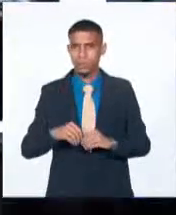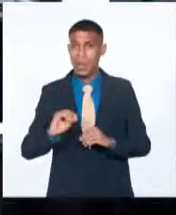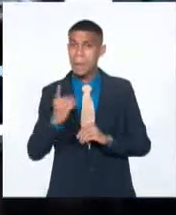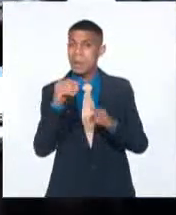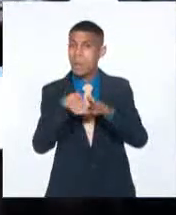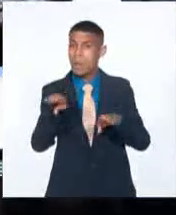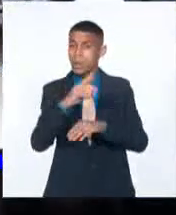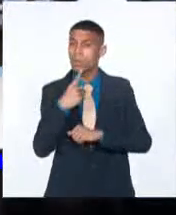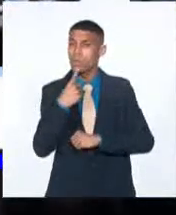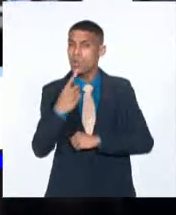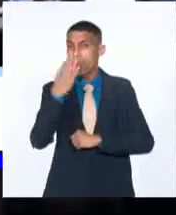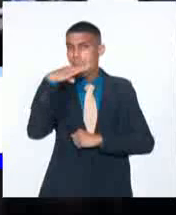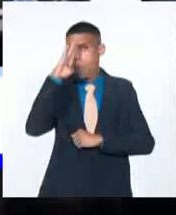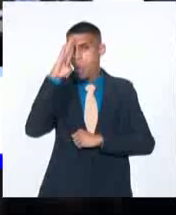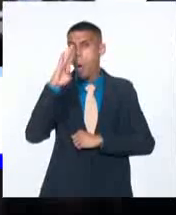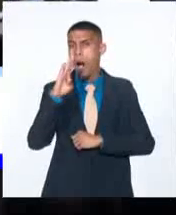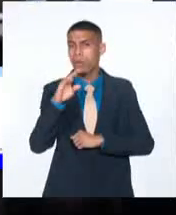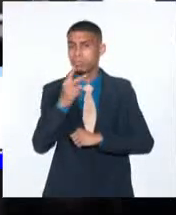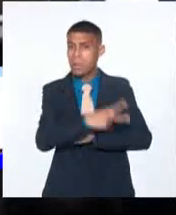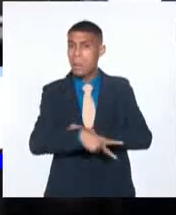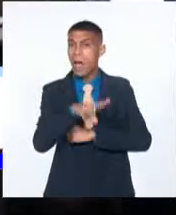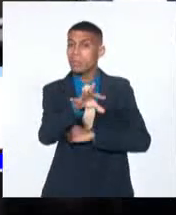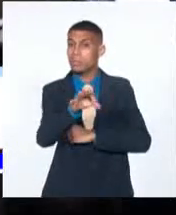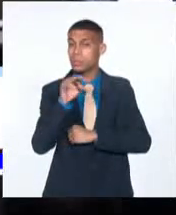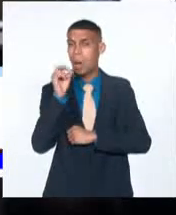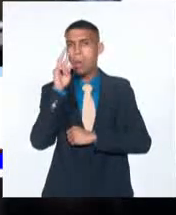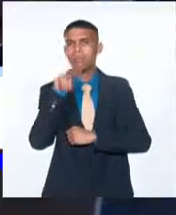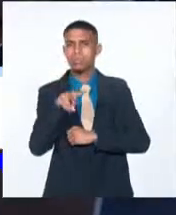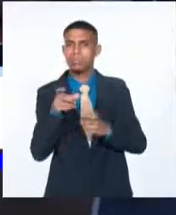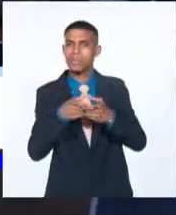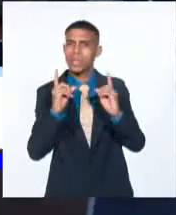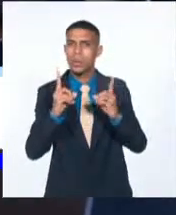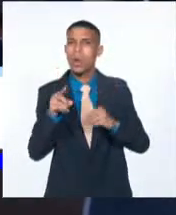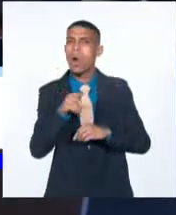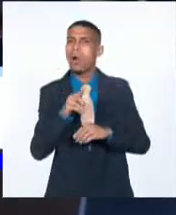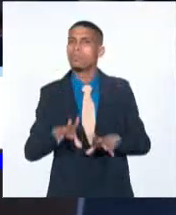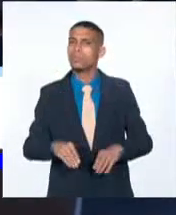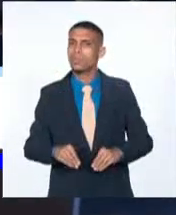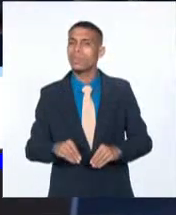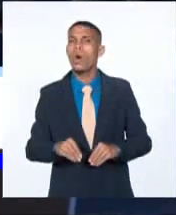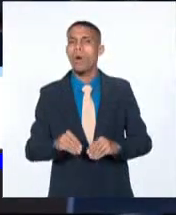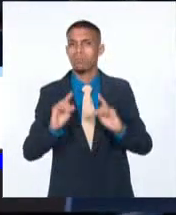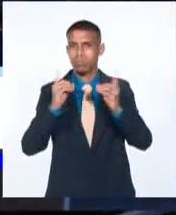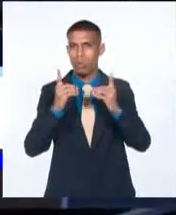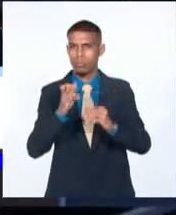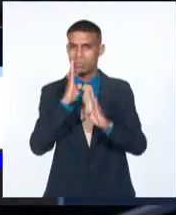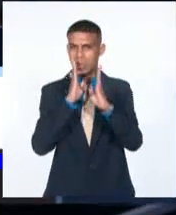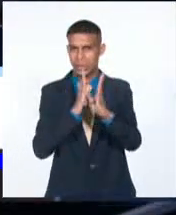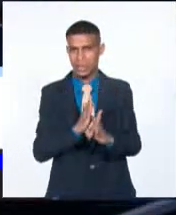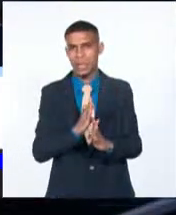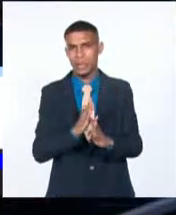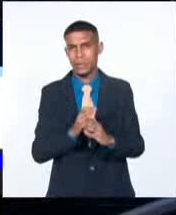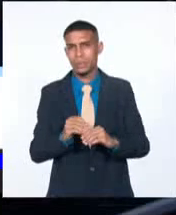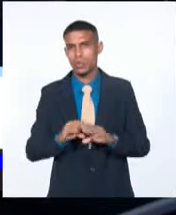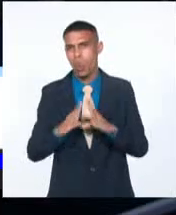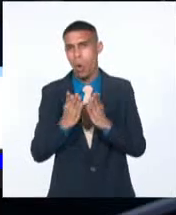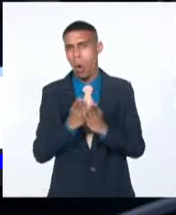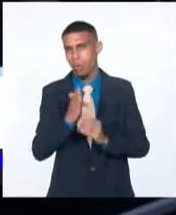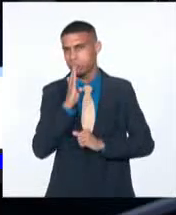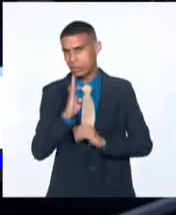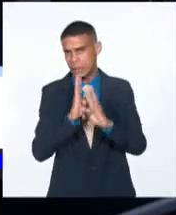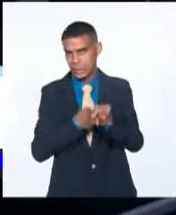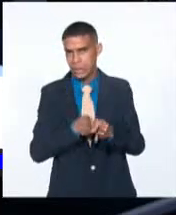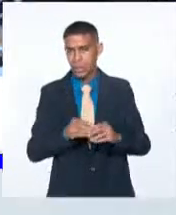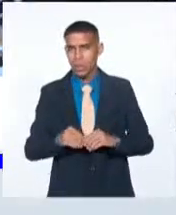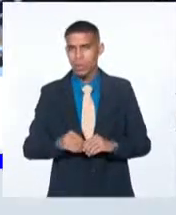que Cuba, como Estado observador de la Unión Económica Euroasiática, asumió un compromiso político serio y responsable con el desarrollo de